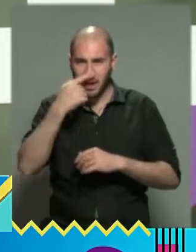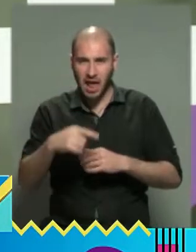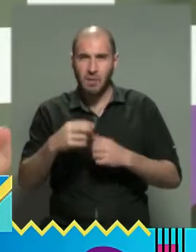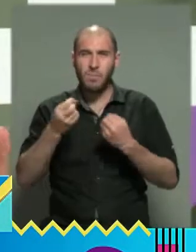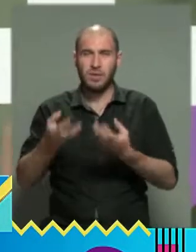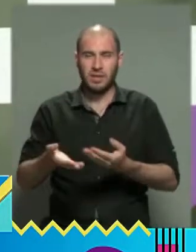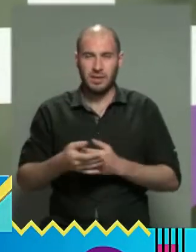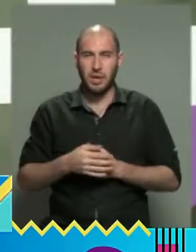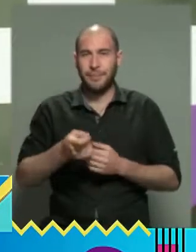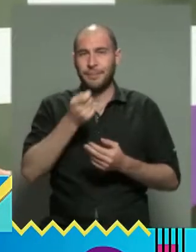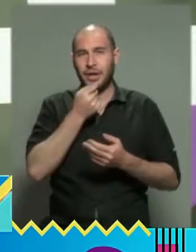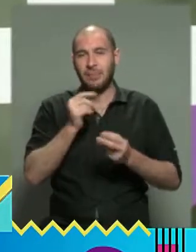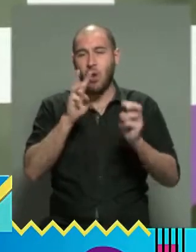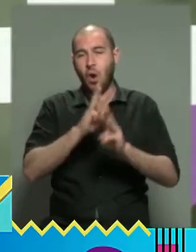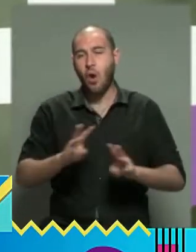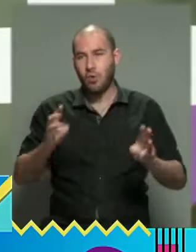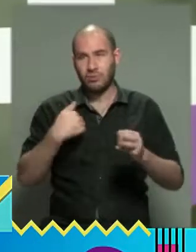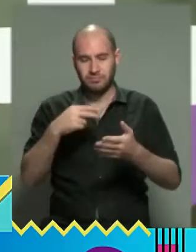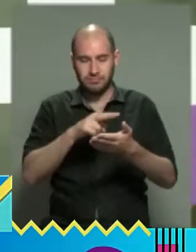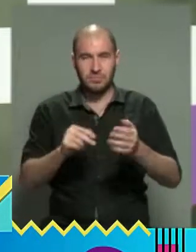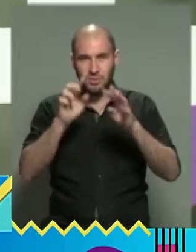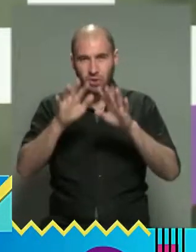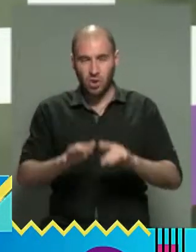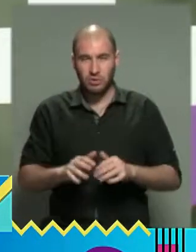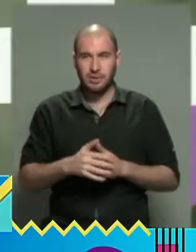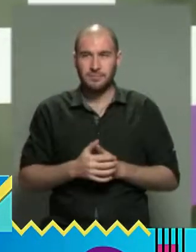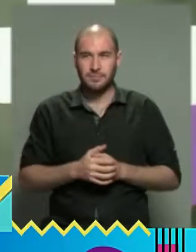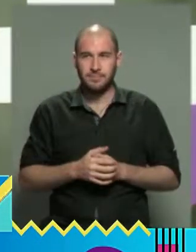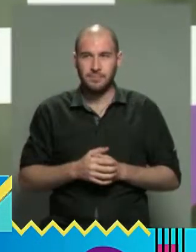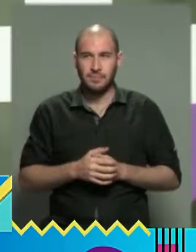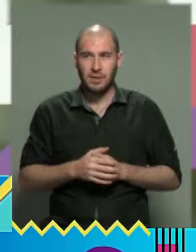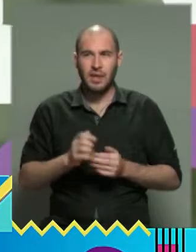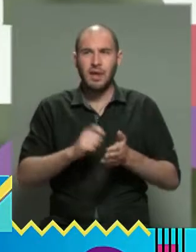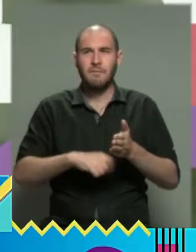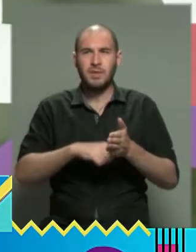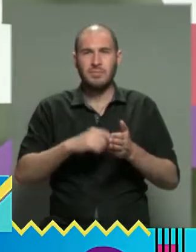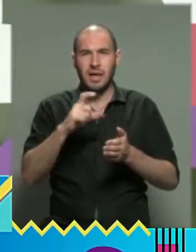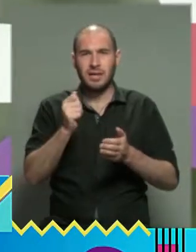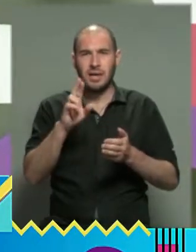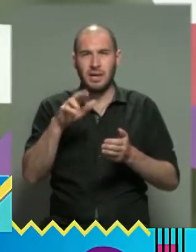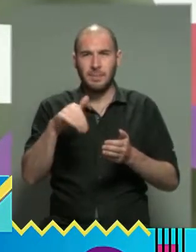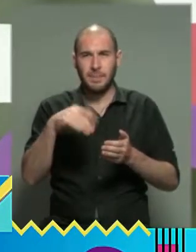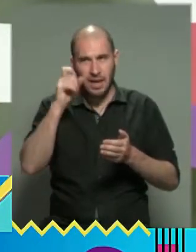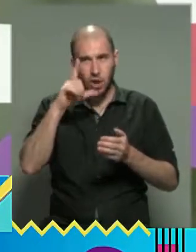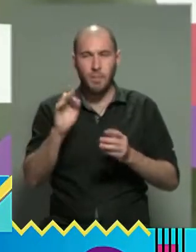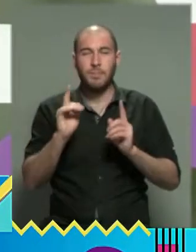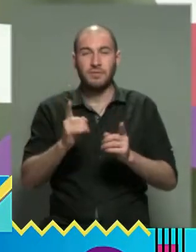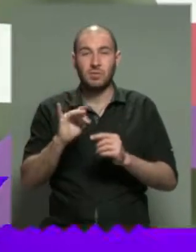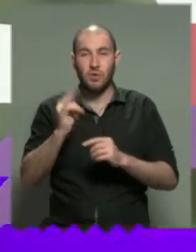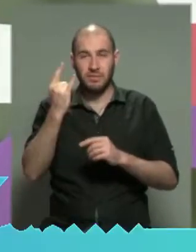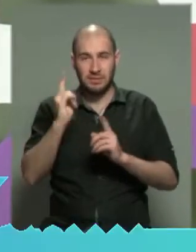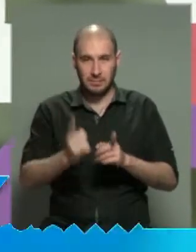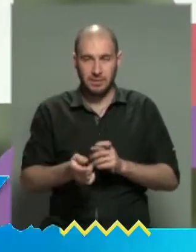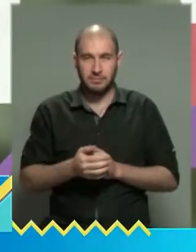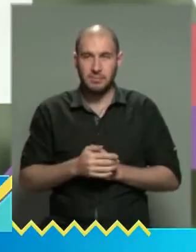¿no? Porque, por ejemplo, la ONU lo leía también en una nota firmada por Carmelo Cortese, ¿sí? Profesor de la universidad